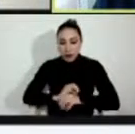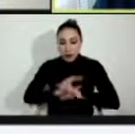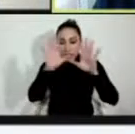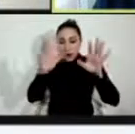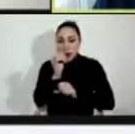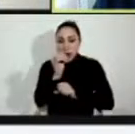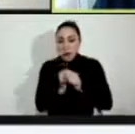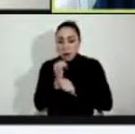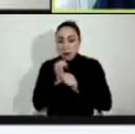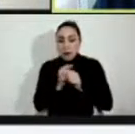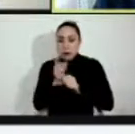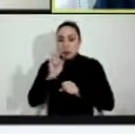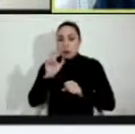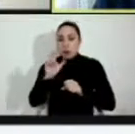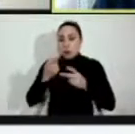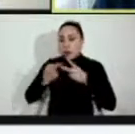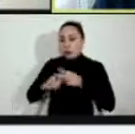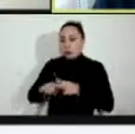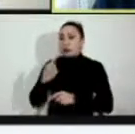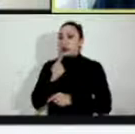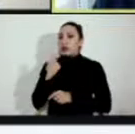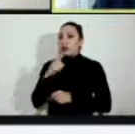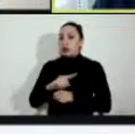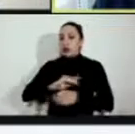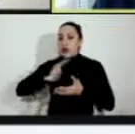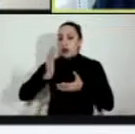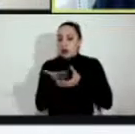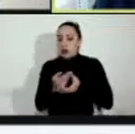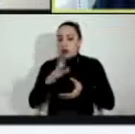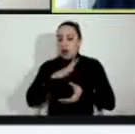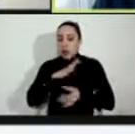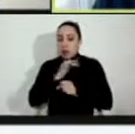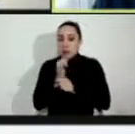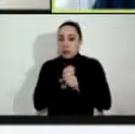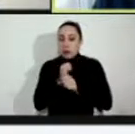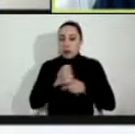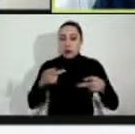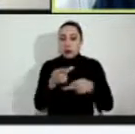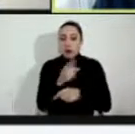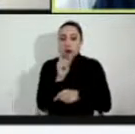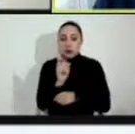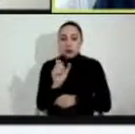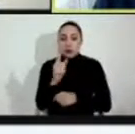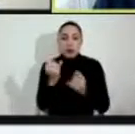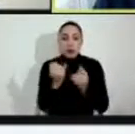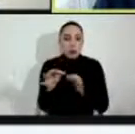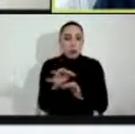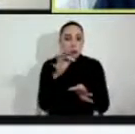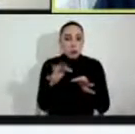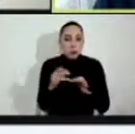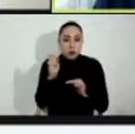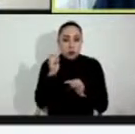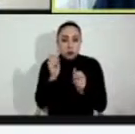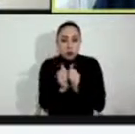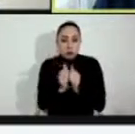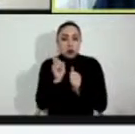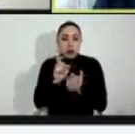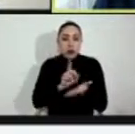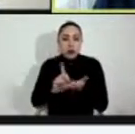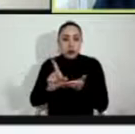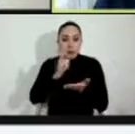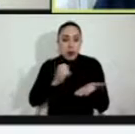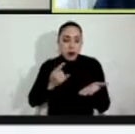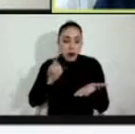denuncia realizada. Y atendiendo a los principios de transparencia y acceso a la información pública establecidos en nuestra